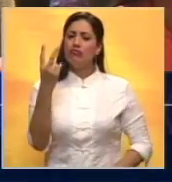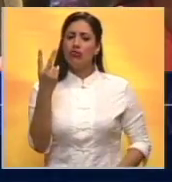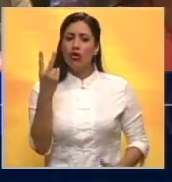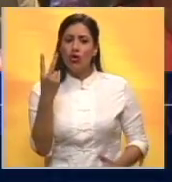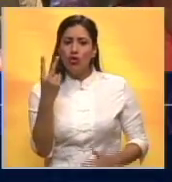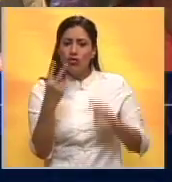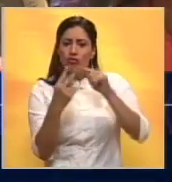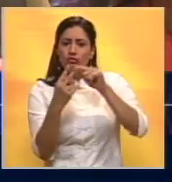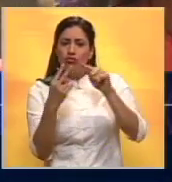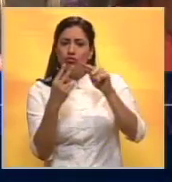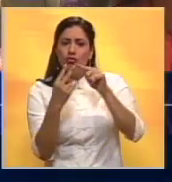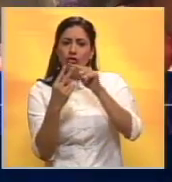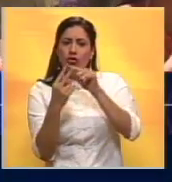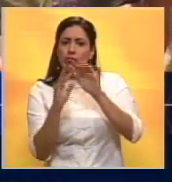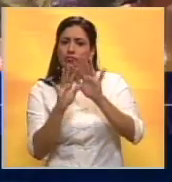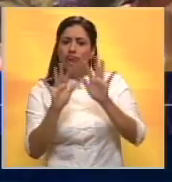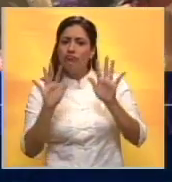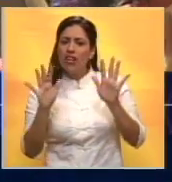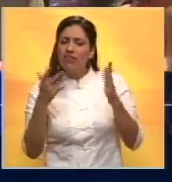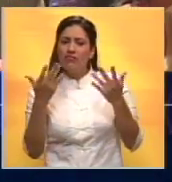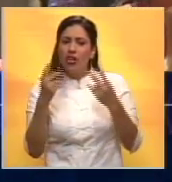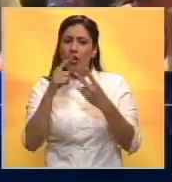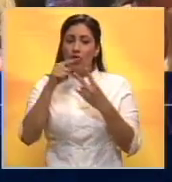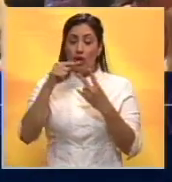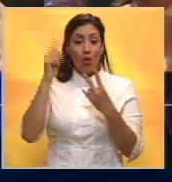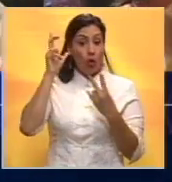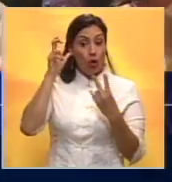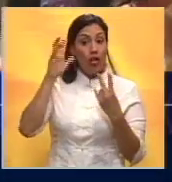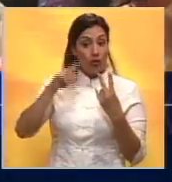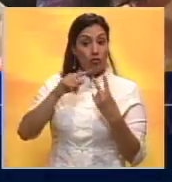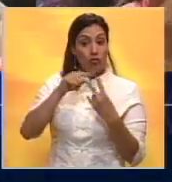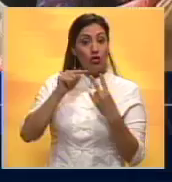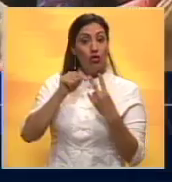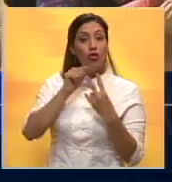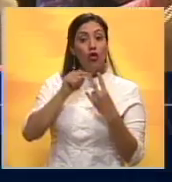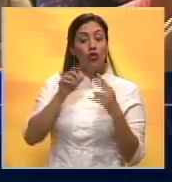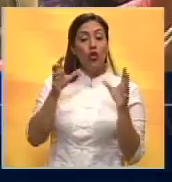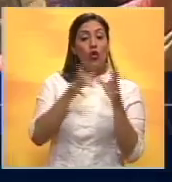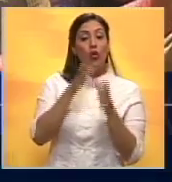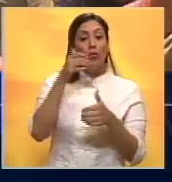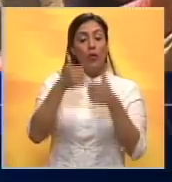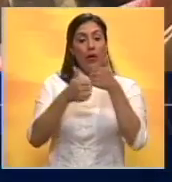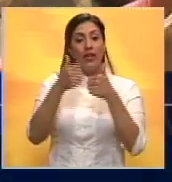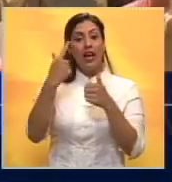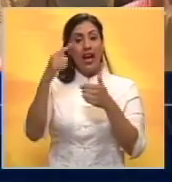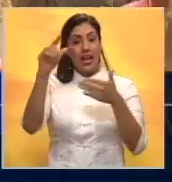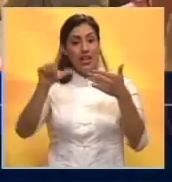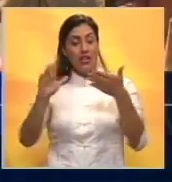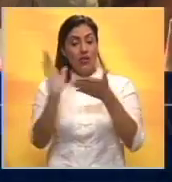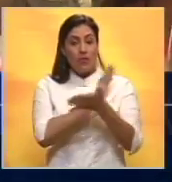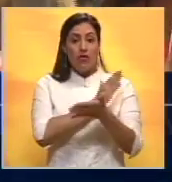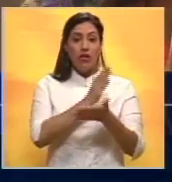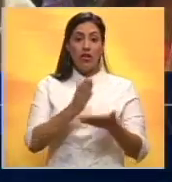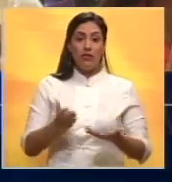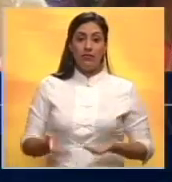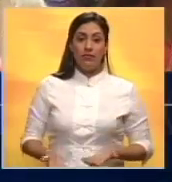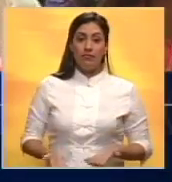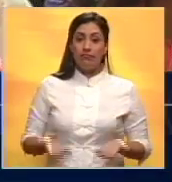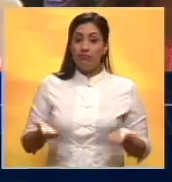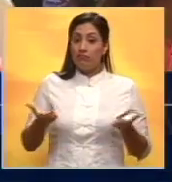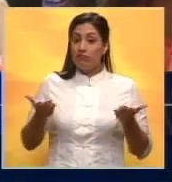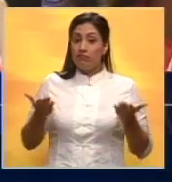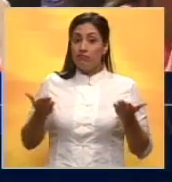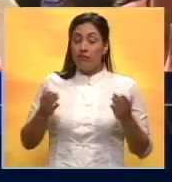queda no no no O dos partidos por hay que est legalizando